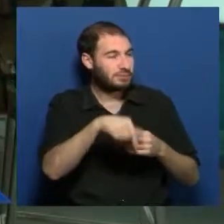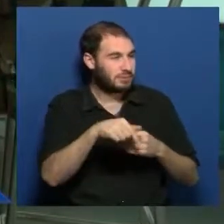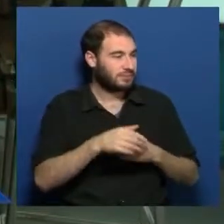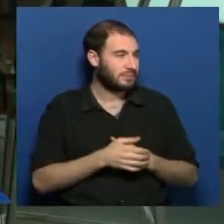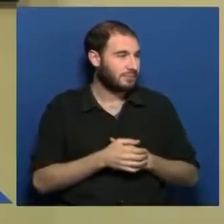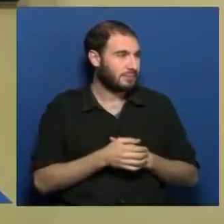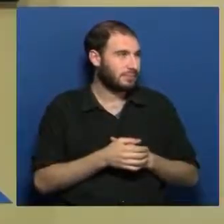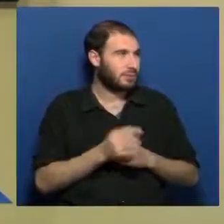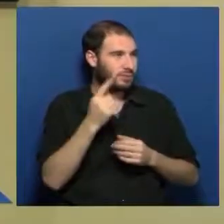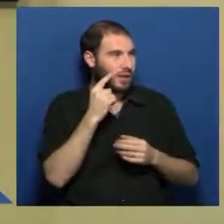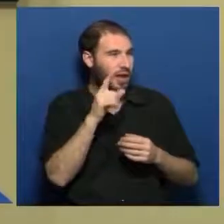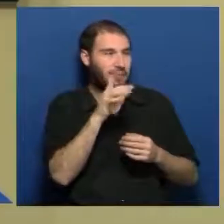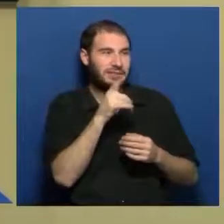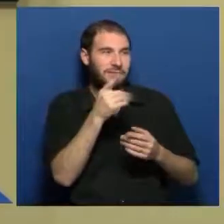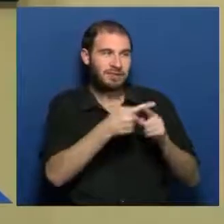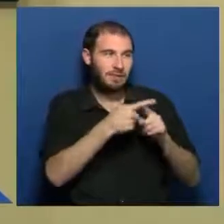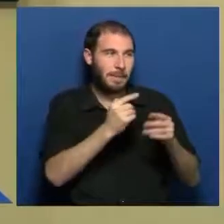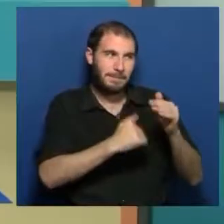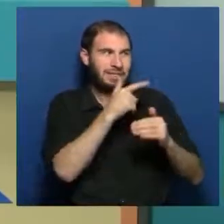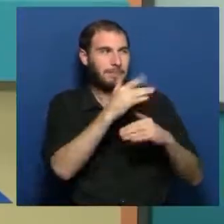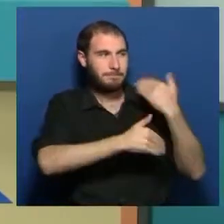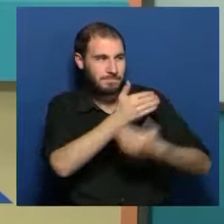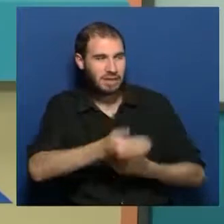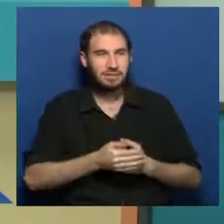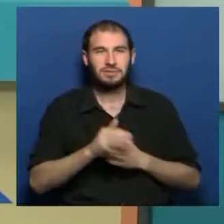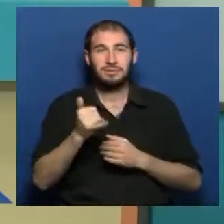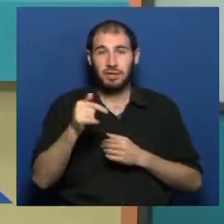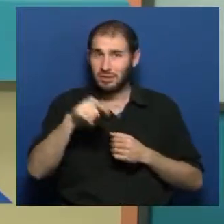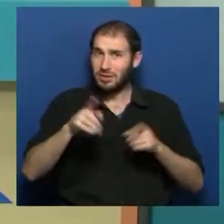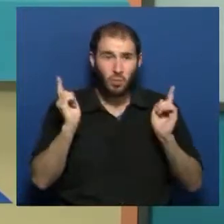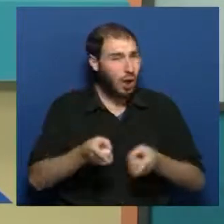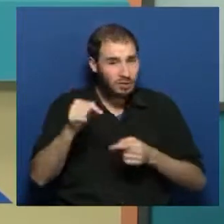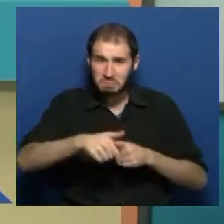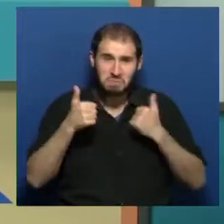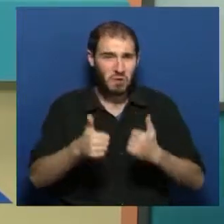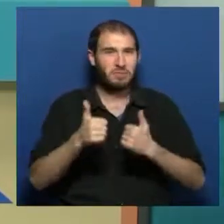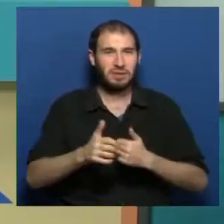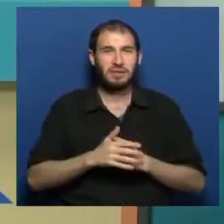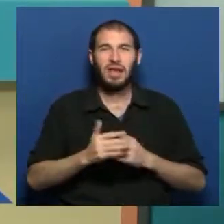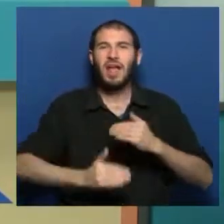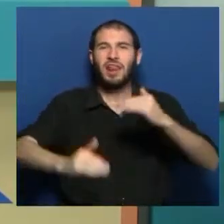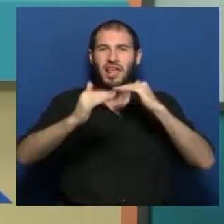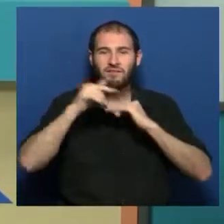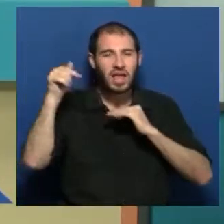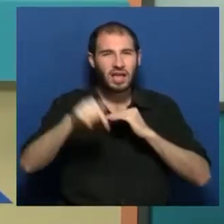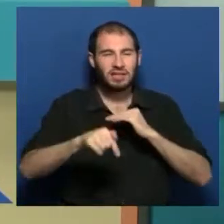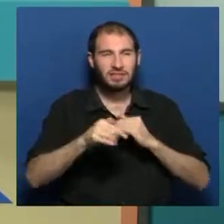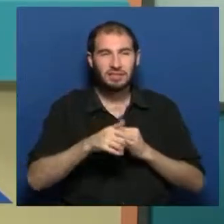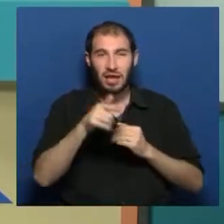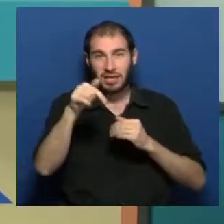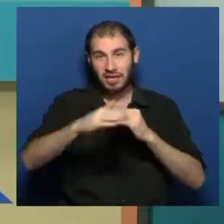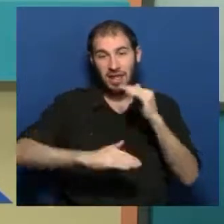metieron un Lula y me parece que va para mucho más, ¿no? Perfecto, es lo que tiene que pasar. Claro. Perfecto. ese nivel que hay, que está viendo